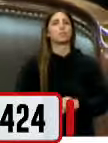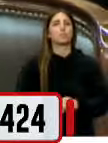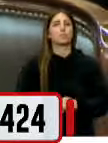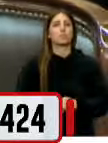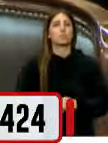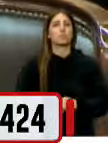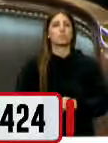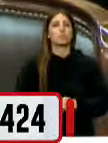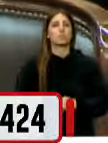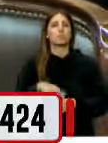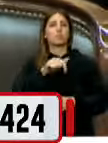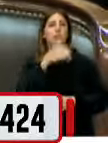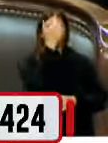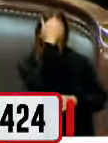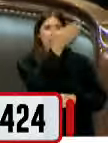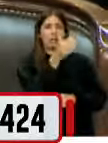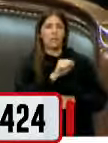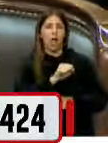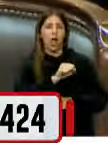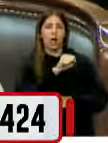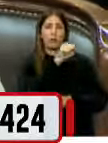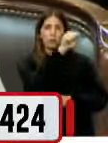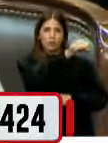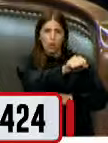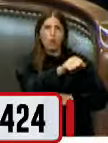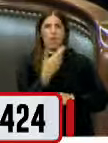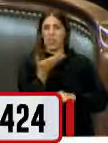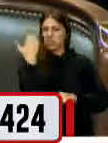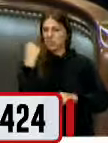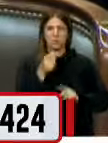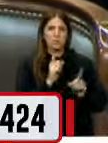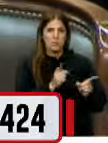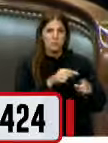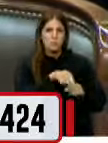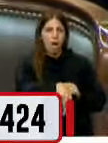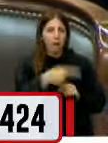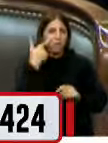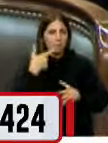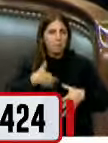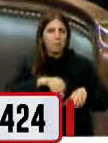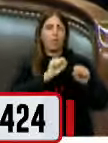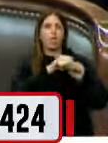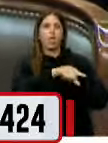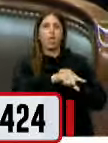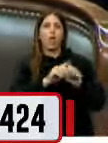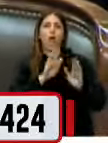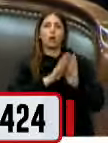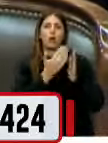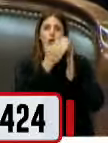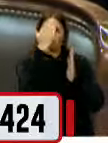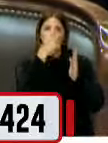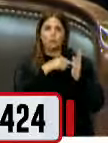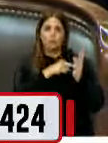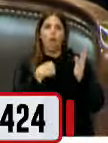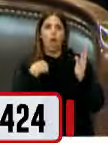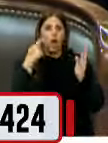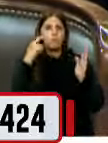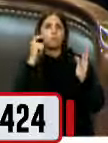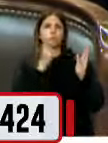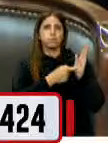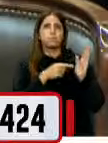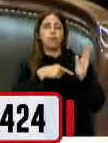con ellos. A ver, vamos a tratar de acercarnos a los jubilados. A ver. Señora,